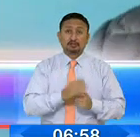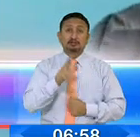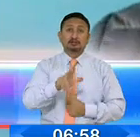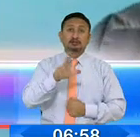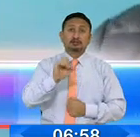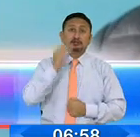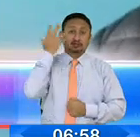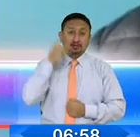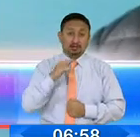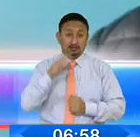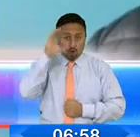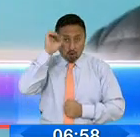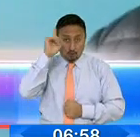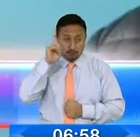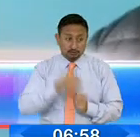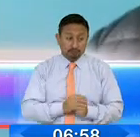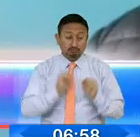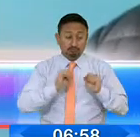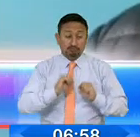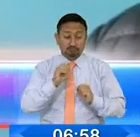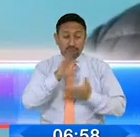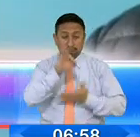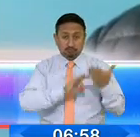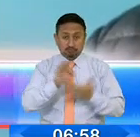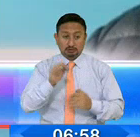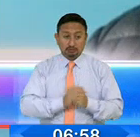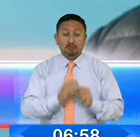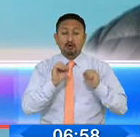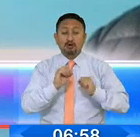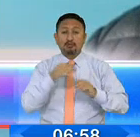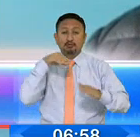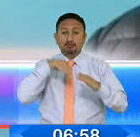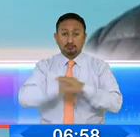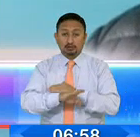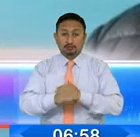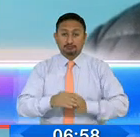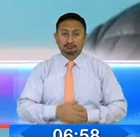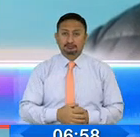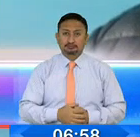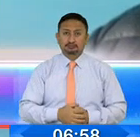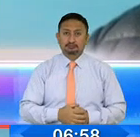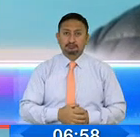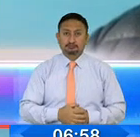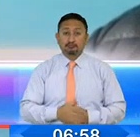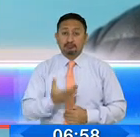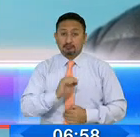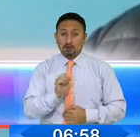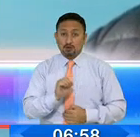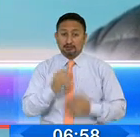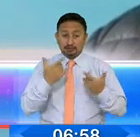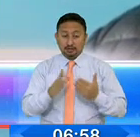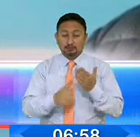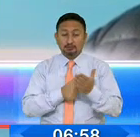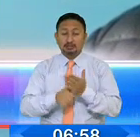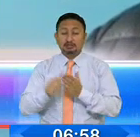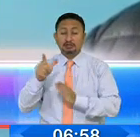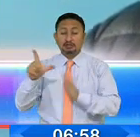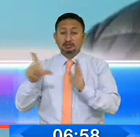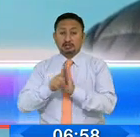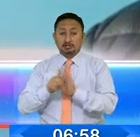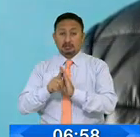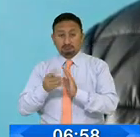para pronunciarse, sea por una aprobación o por un archivo de la misma, y si no, entra por el Ministerio de la Ley.